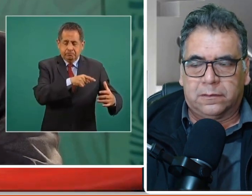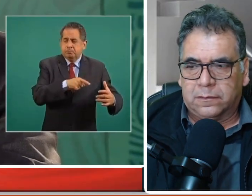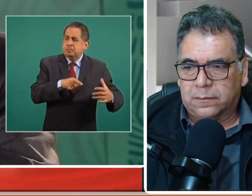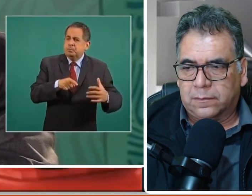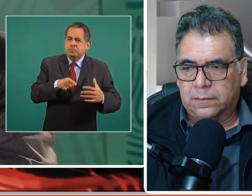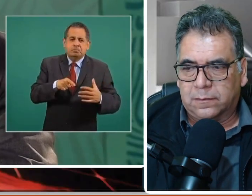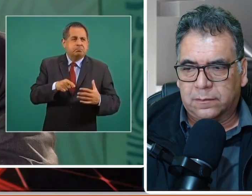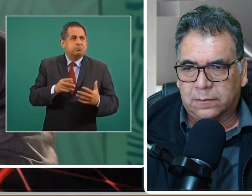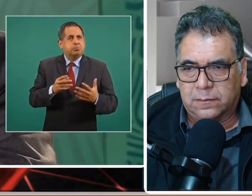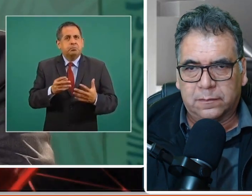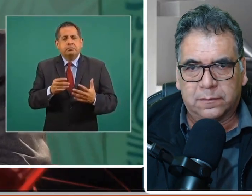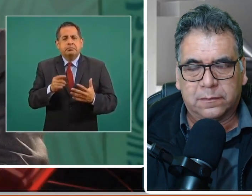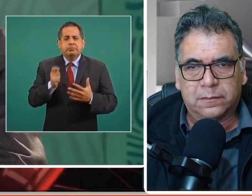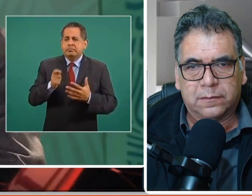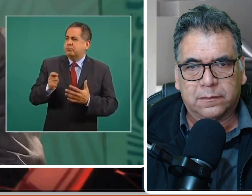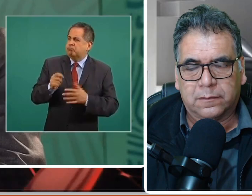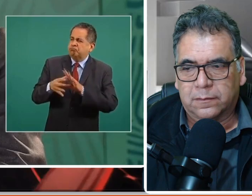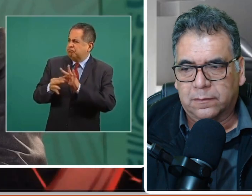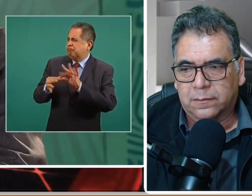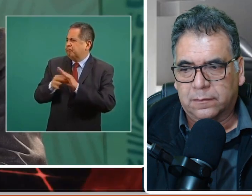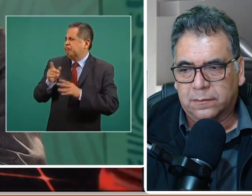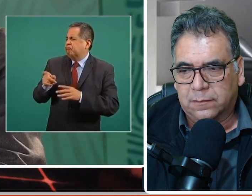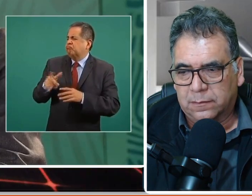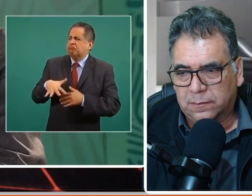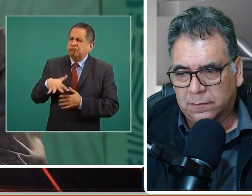en que la corrupción